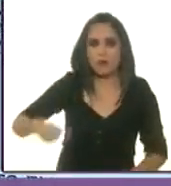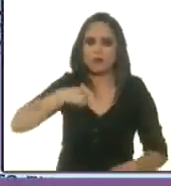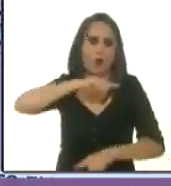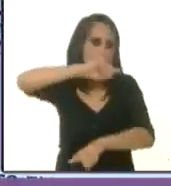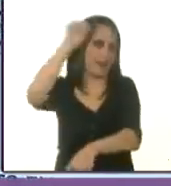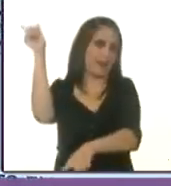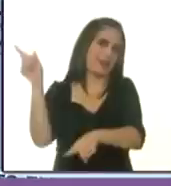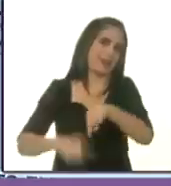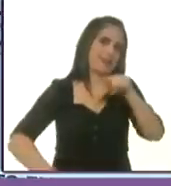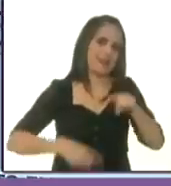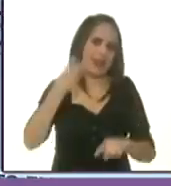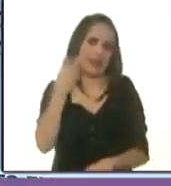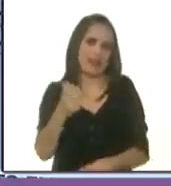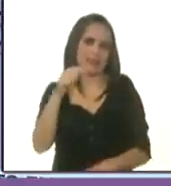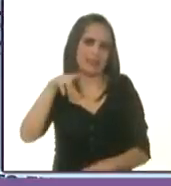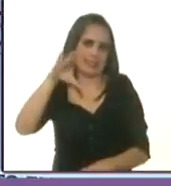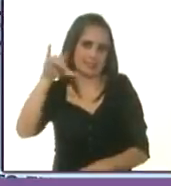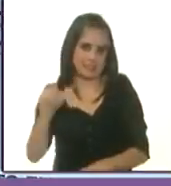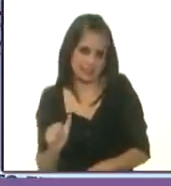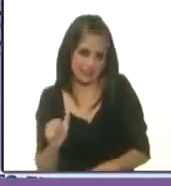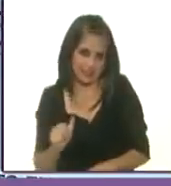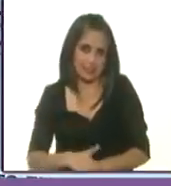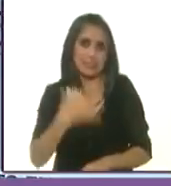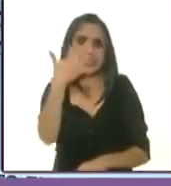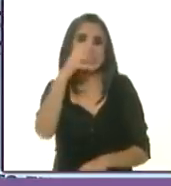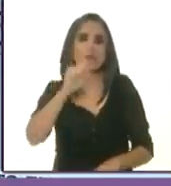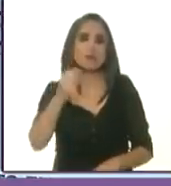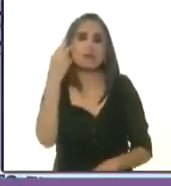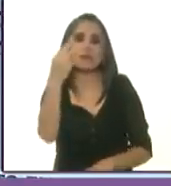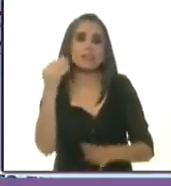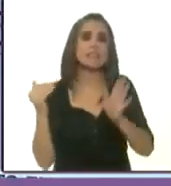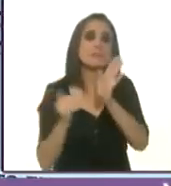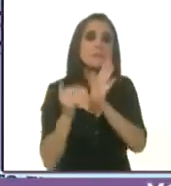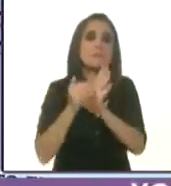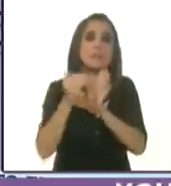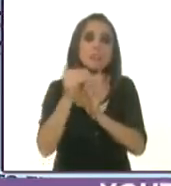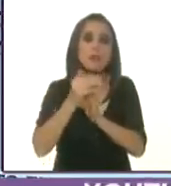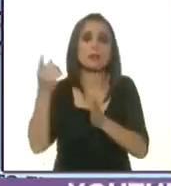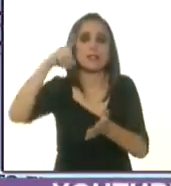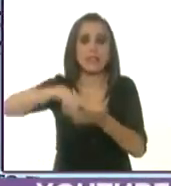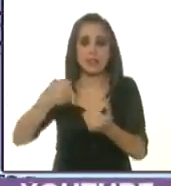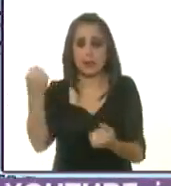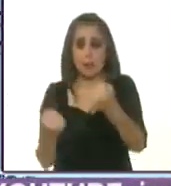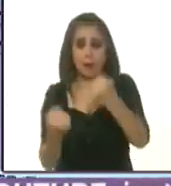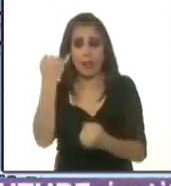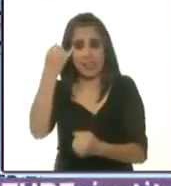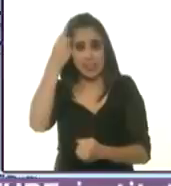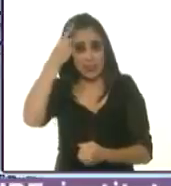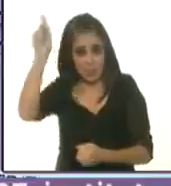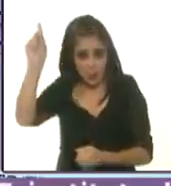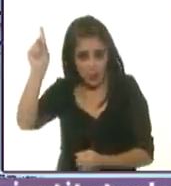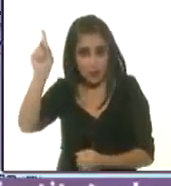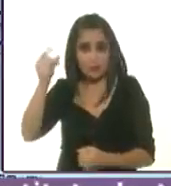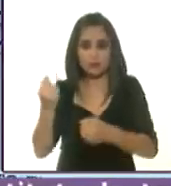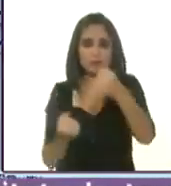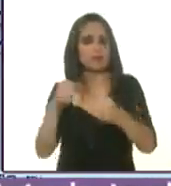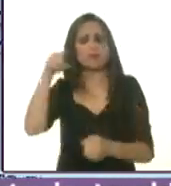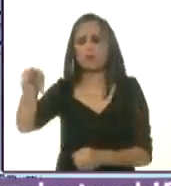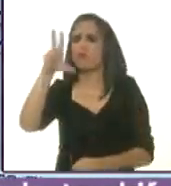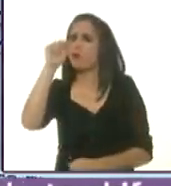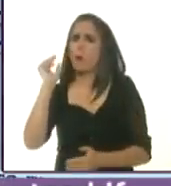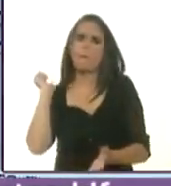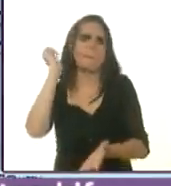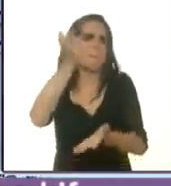impuesto a la tendencia 5.3 millones de vehículos y sus dueños no te no tendrán que pagar